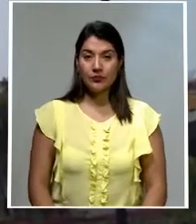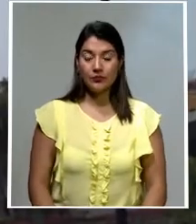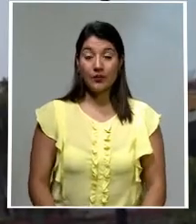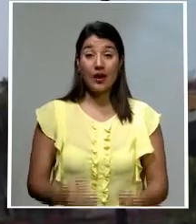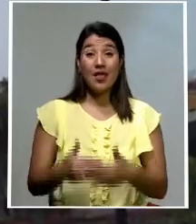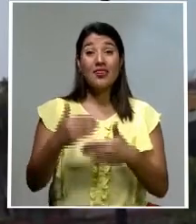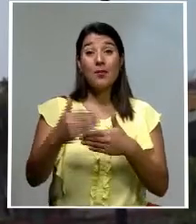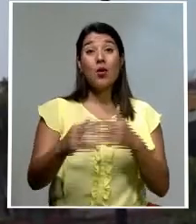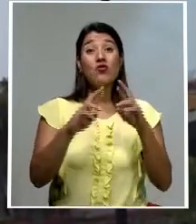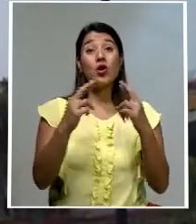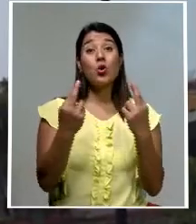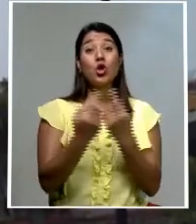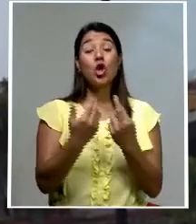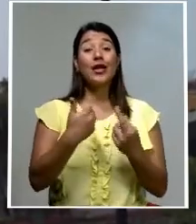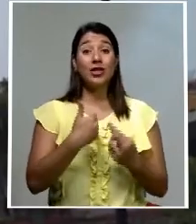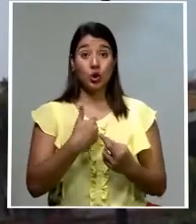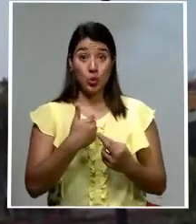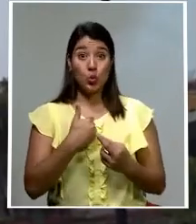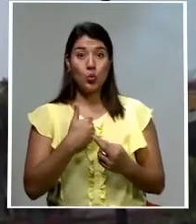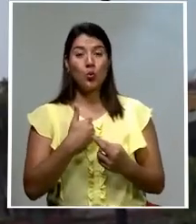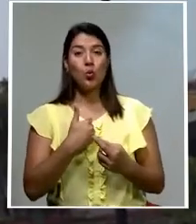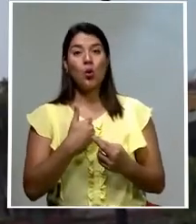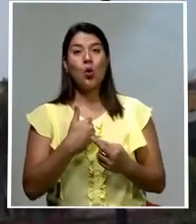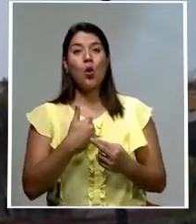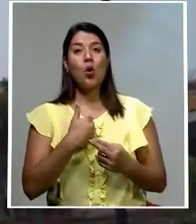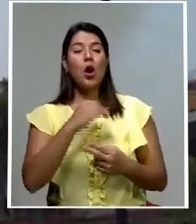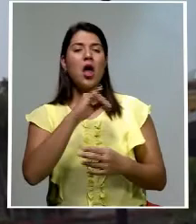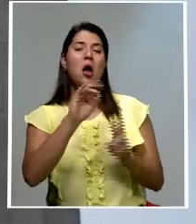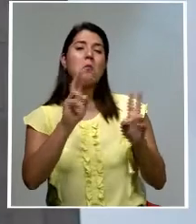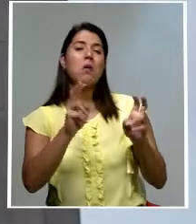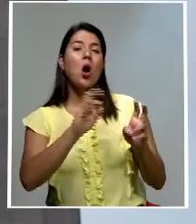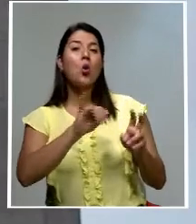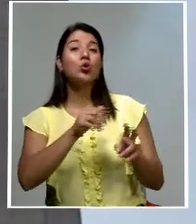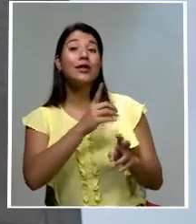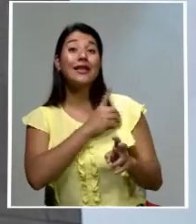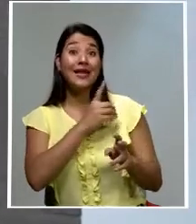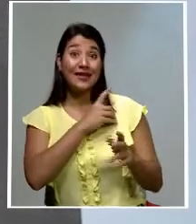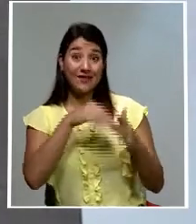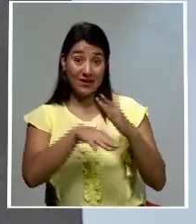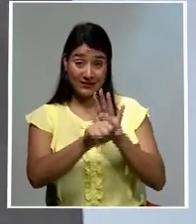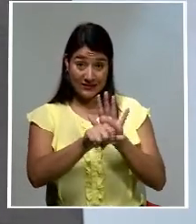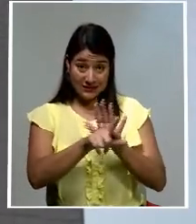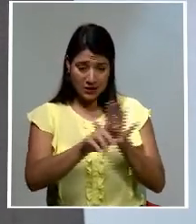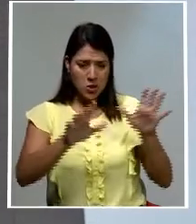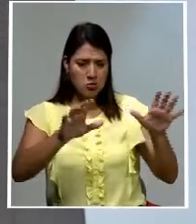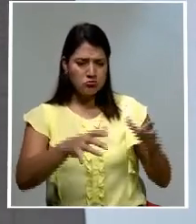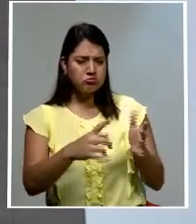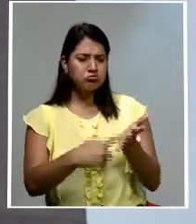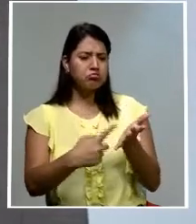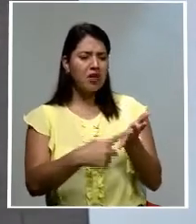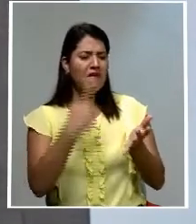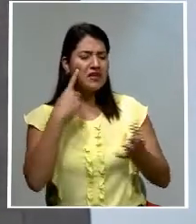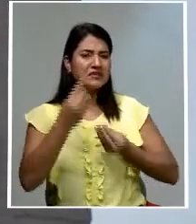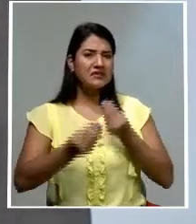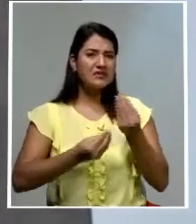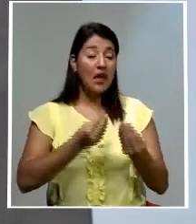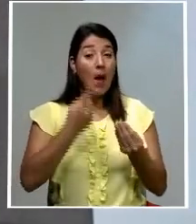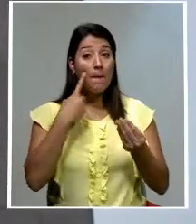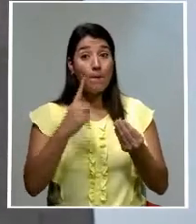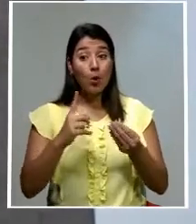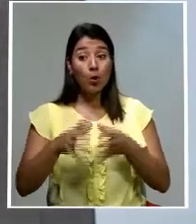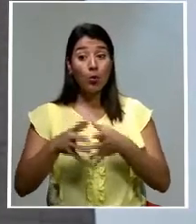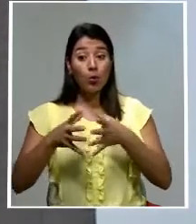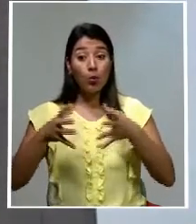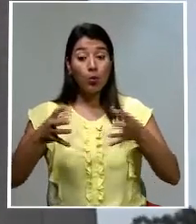Luego de la reunión que sostuvo el directorio legislativo la mañana y tarde del jueves en el Congreso para definir las medidas a tomarse por el incremento de